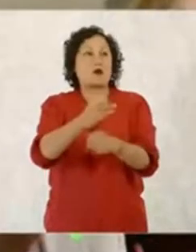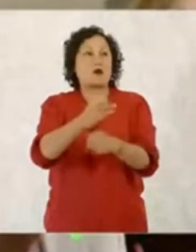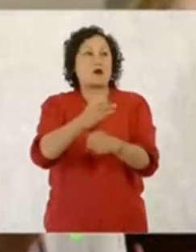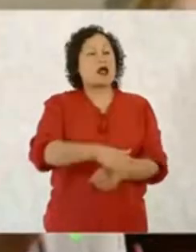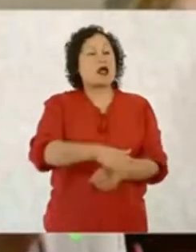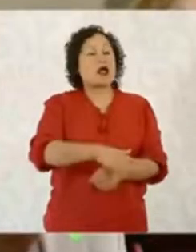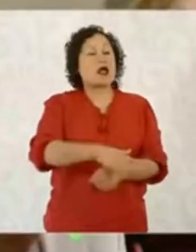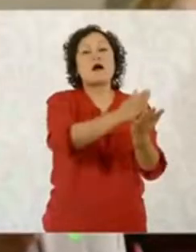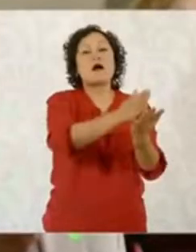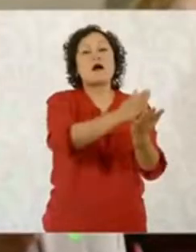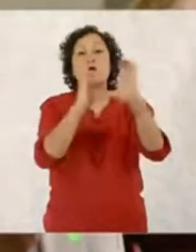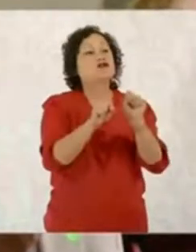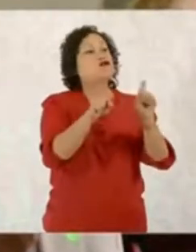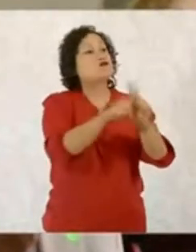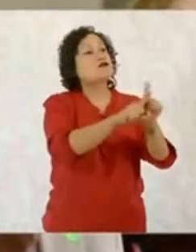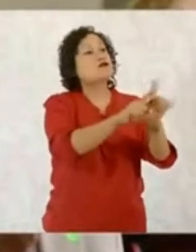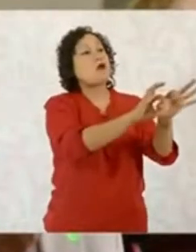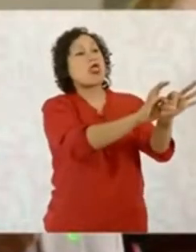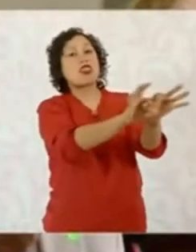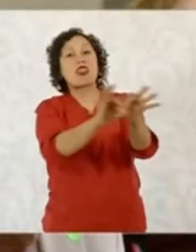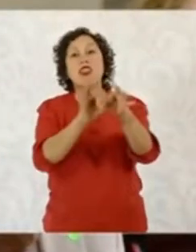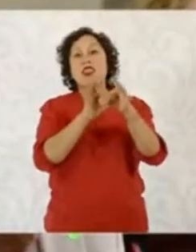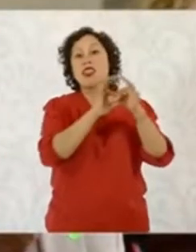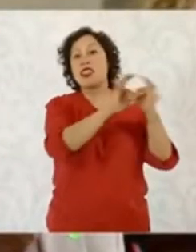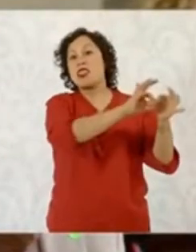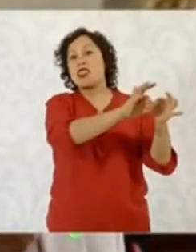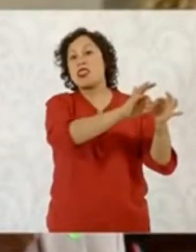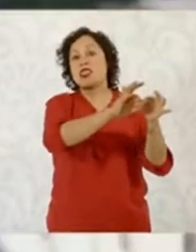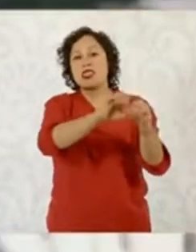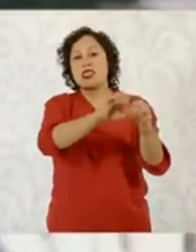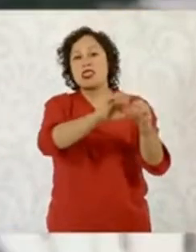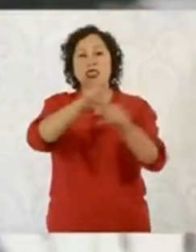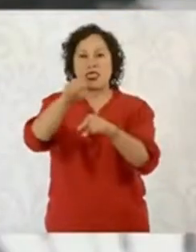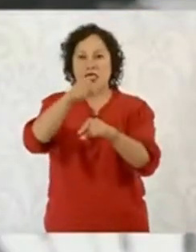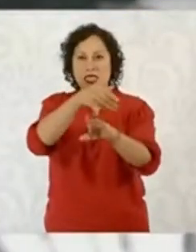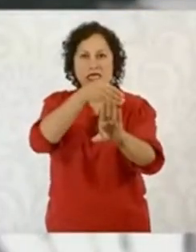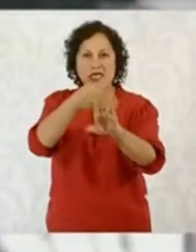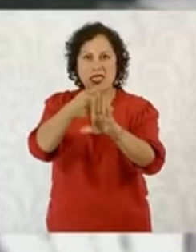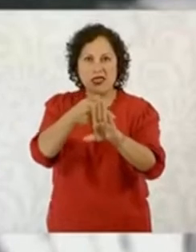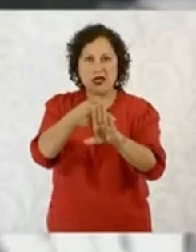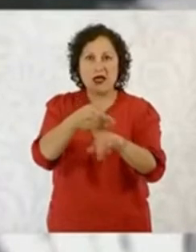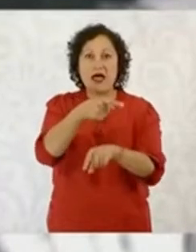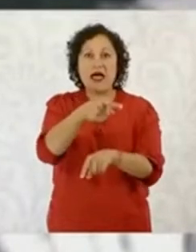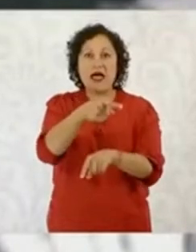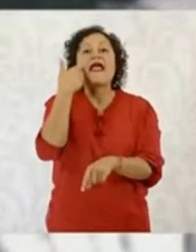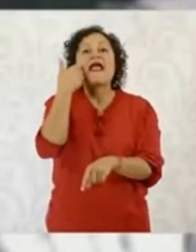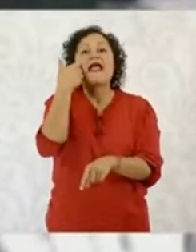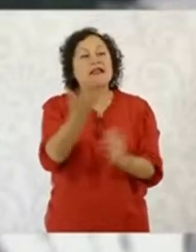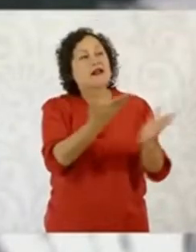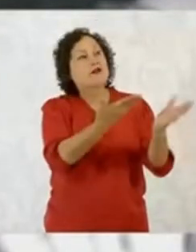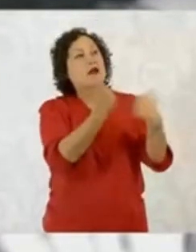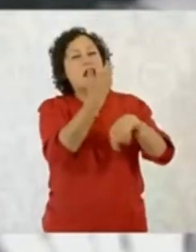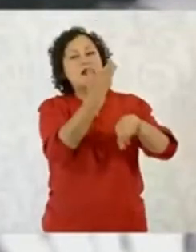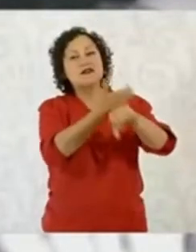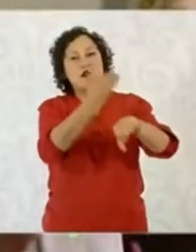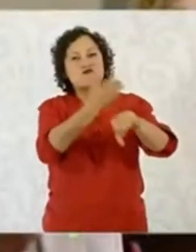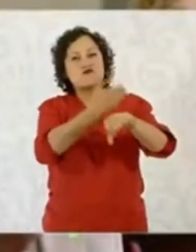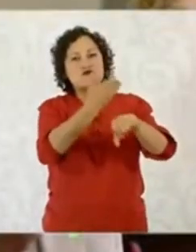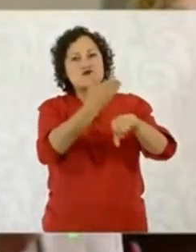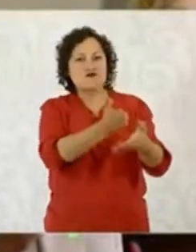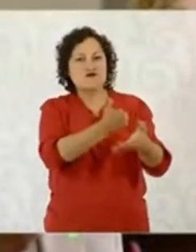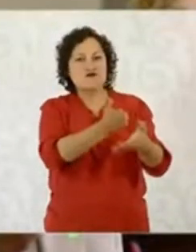otras temáticas, y que en el fondo buscaría la intervención de Estados Unidos en nuestro país. Entonces, preguntarle cuándo va a